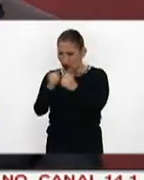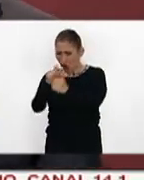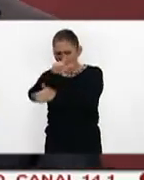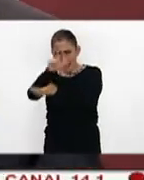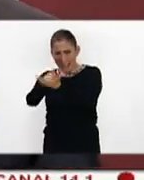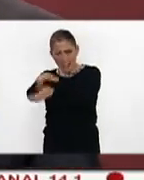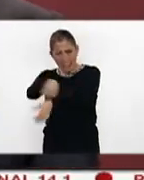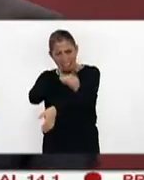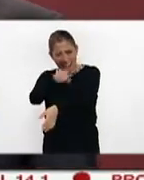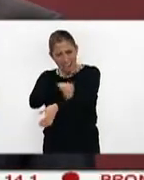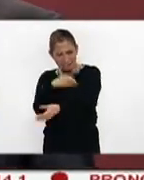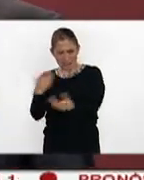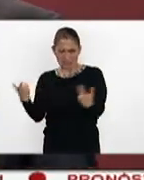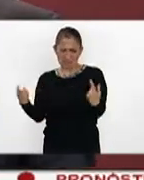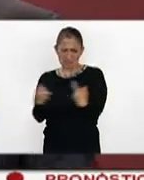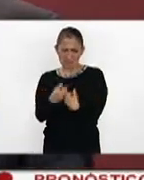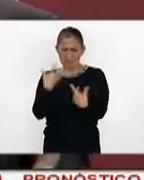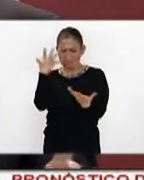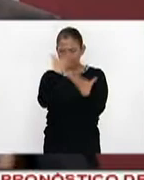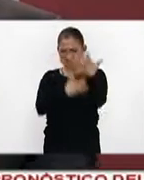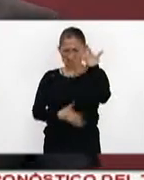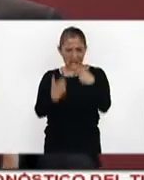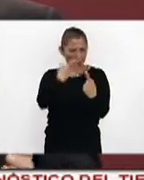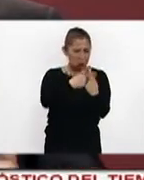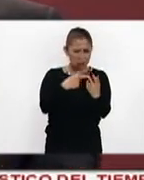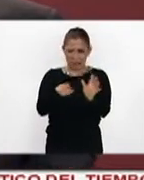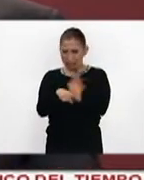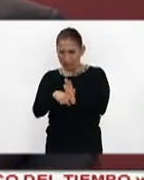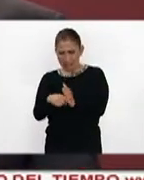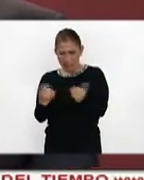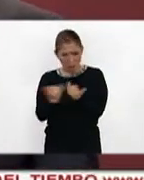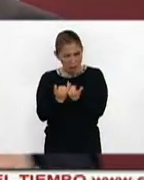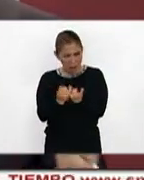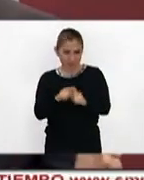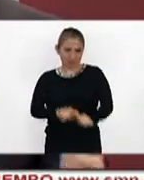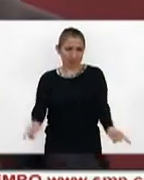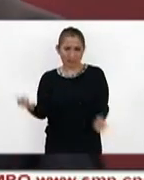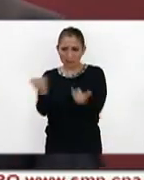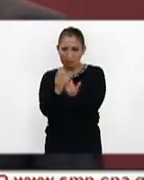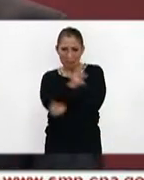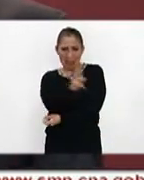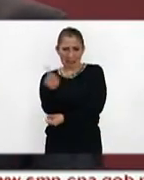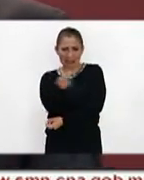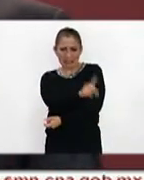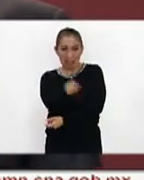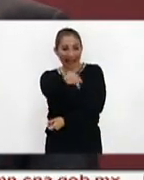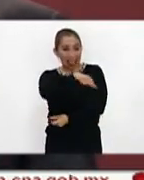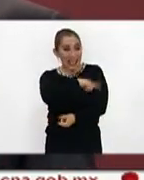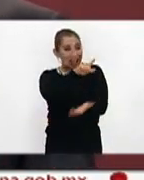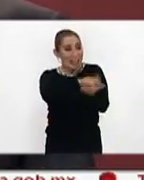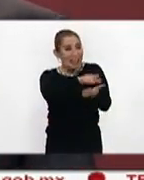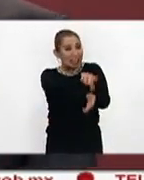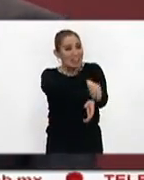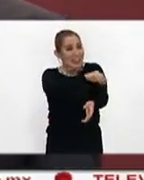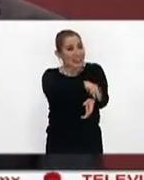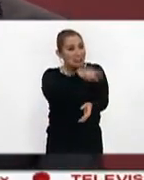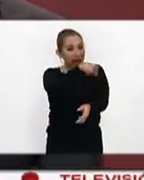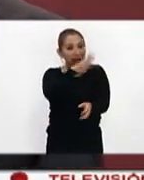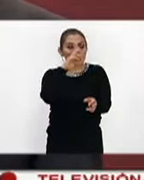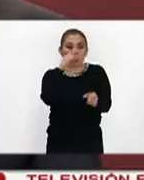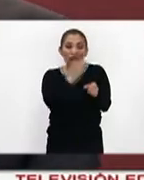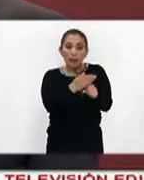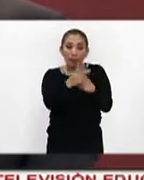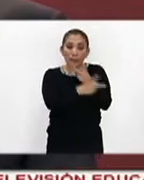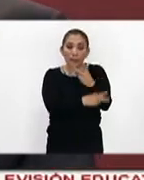reforma energética, pues es como confundir las sumas con las restas. Mientras la reforma energética es una política pública